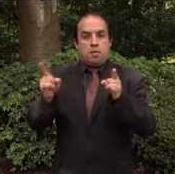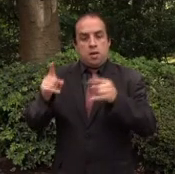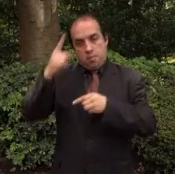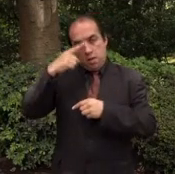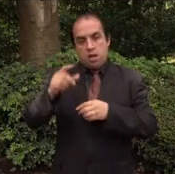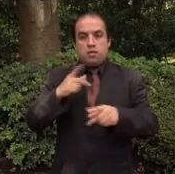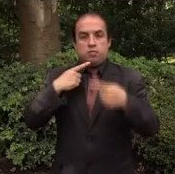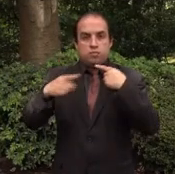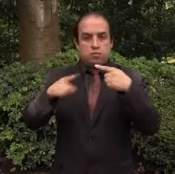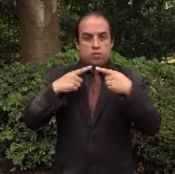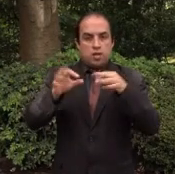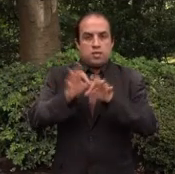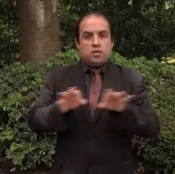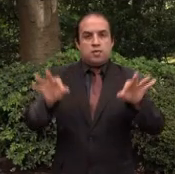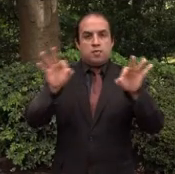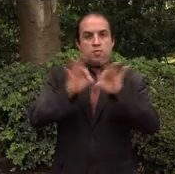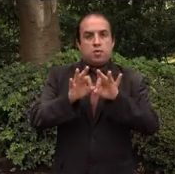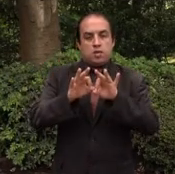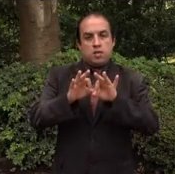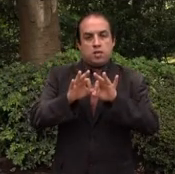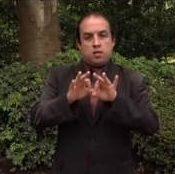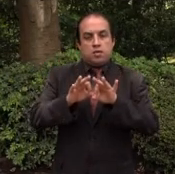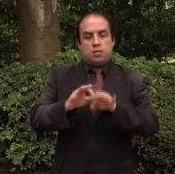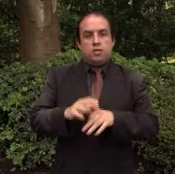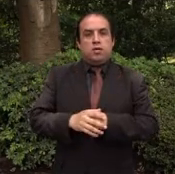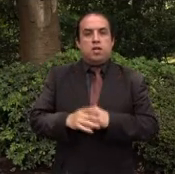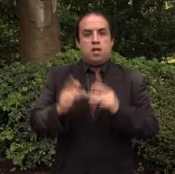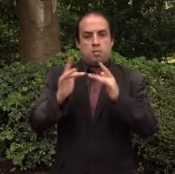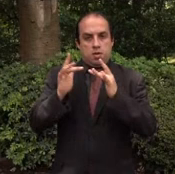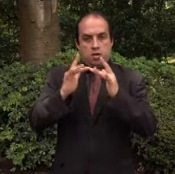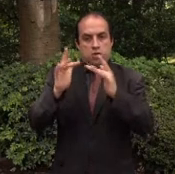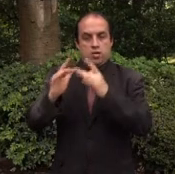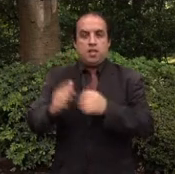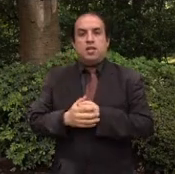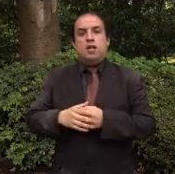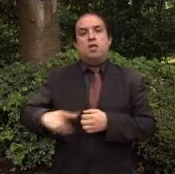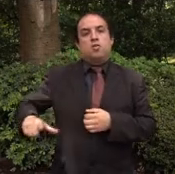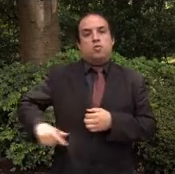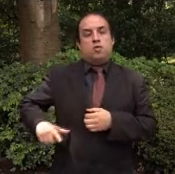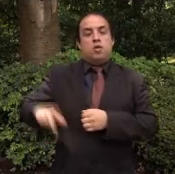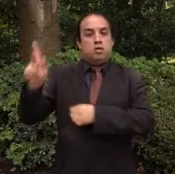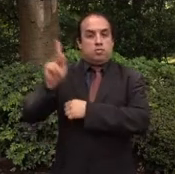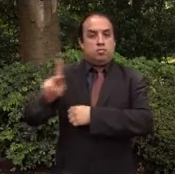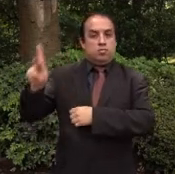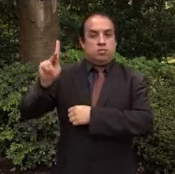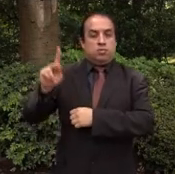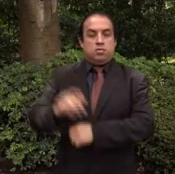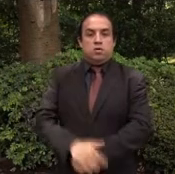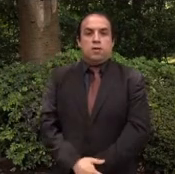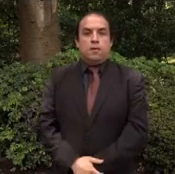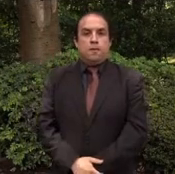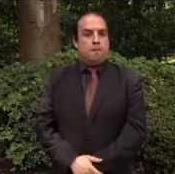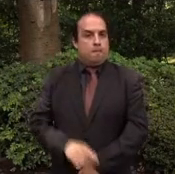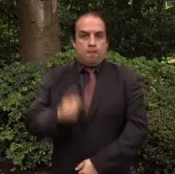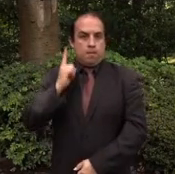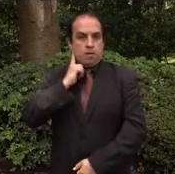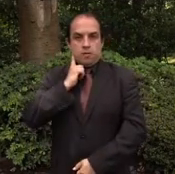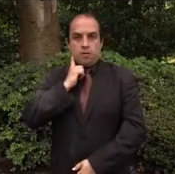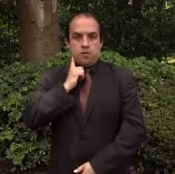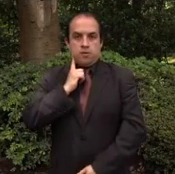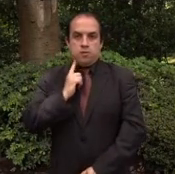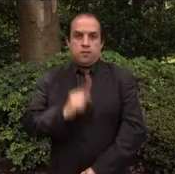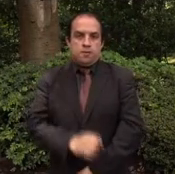para nosotros entre la ciudadanía y el gobierno en este, y los gobiernos en este proyecto